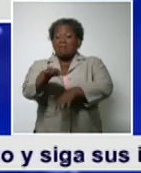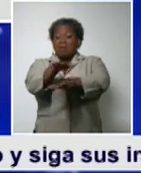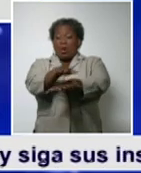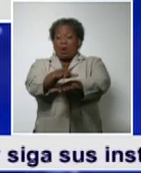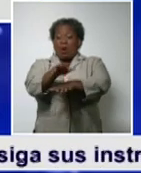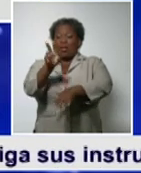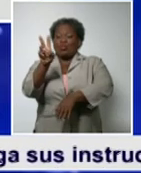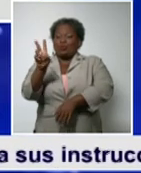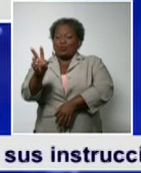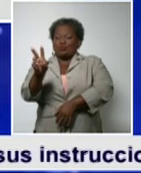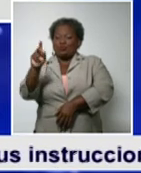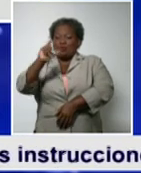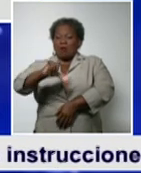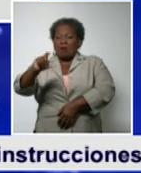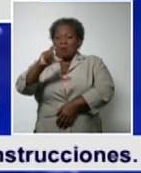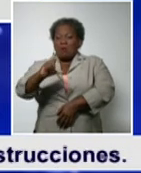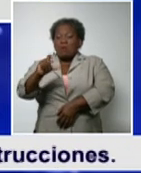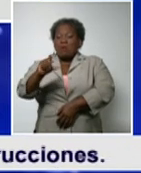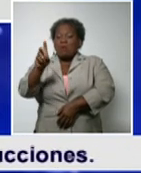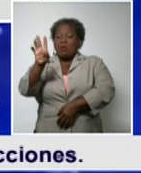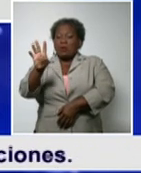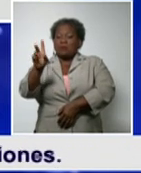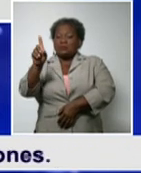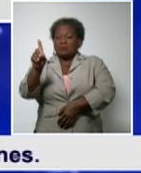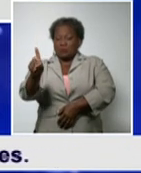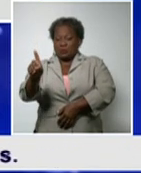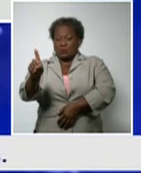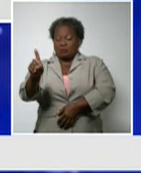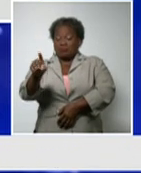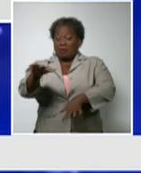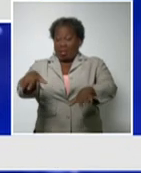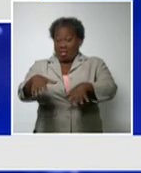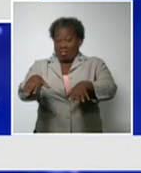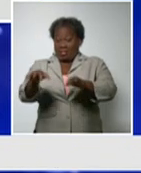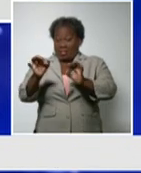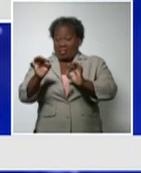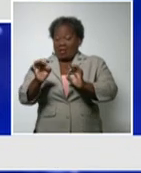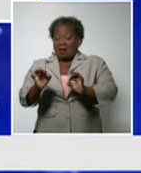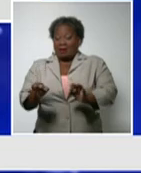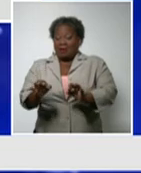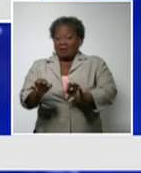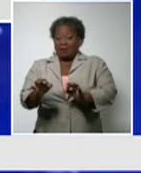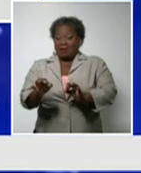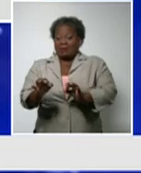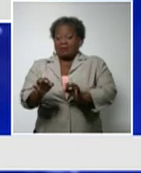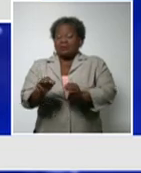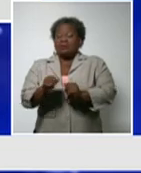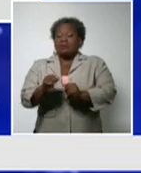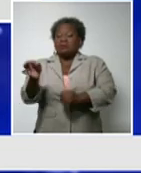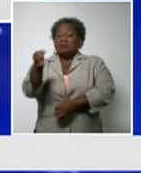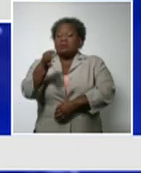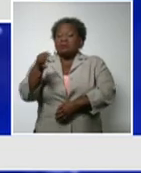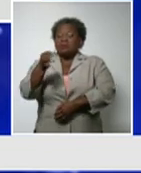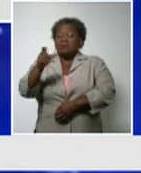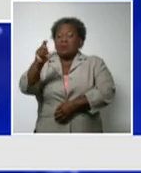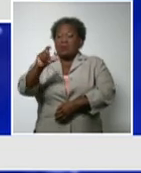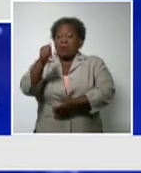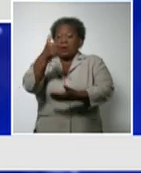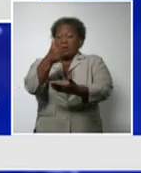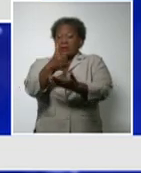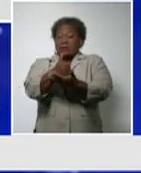Camagüey 41 casos autóctonos de esta provincia, del municipio Camagüey el mayor